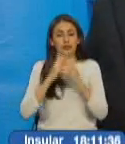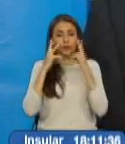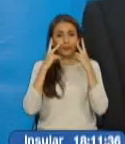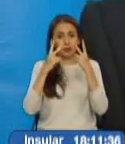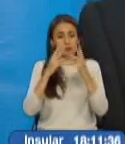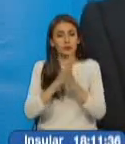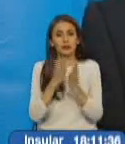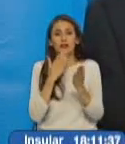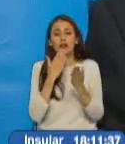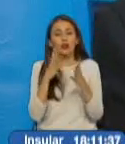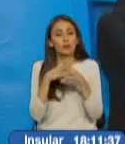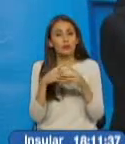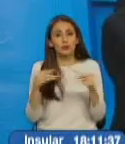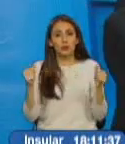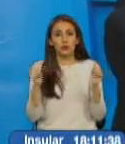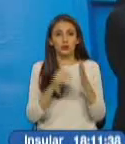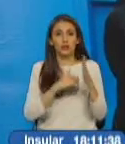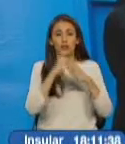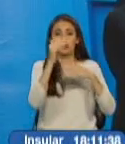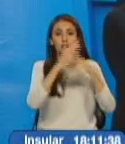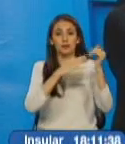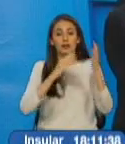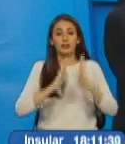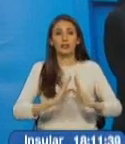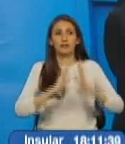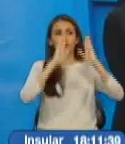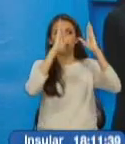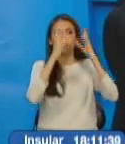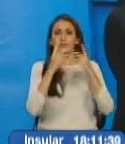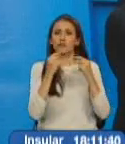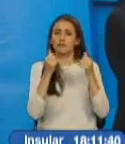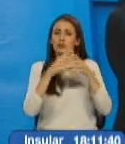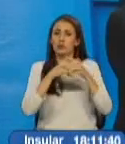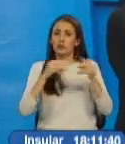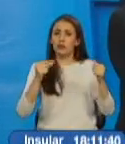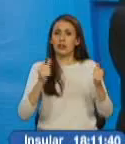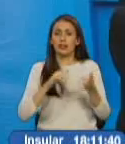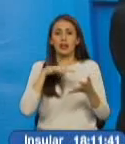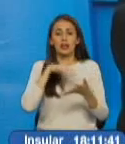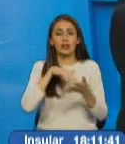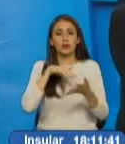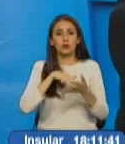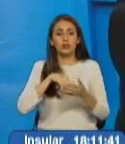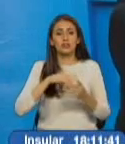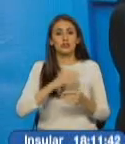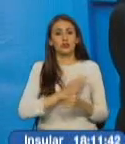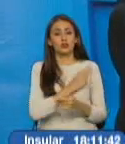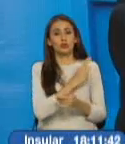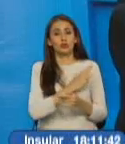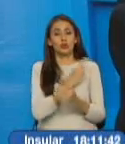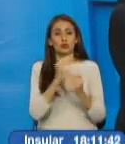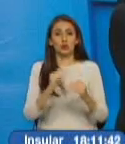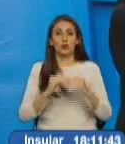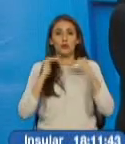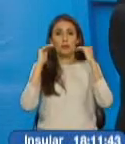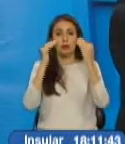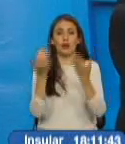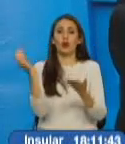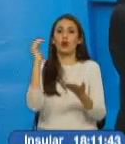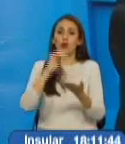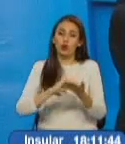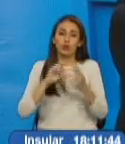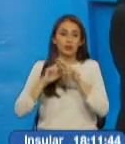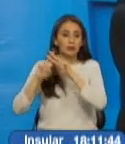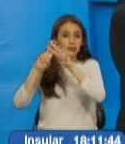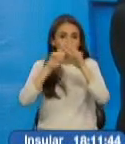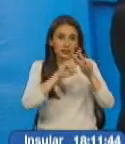partir de ahí, de esa plataforma ya creada, potenciar todos los aspectos de educación superior. Y si hay algo que rever, digamos, en la ubicación de